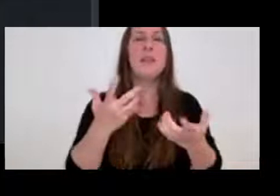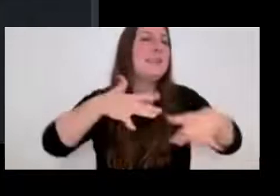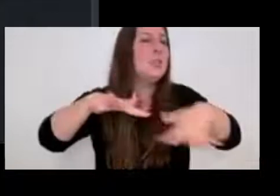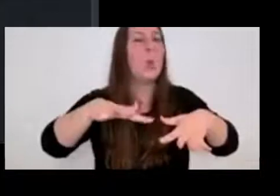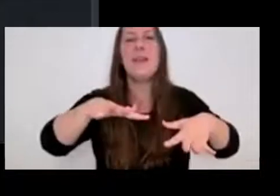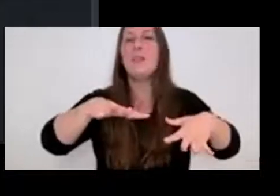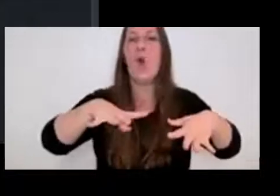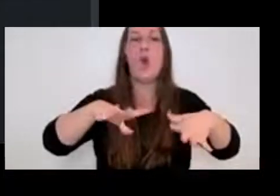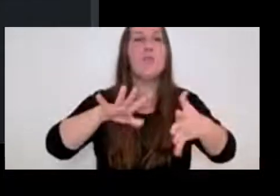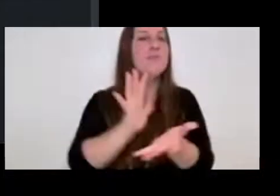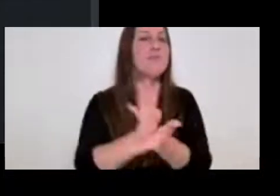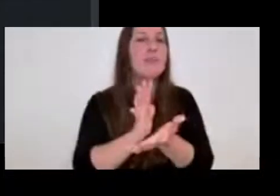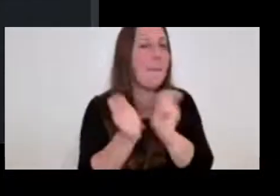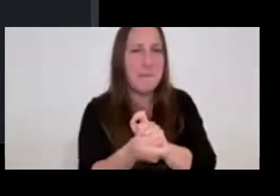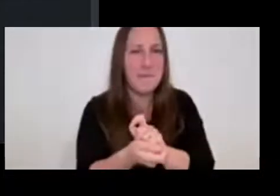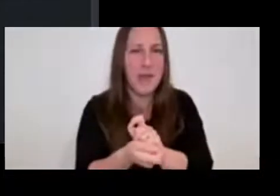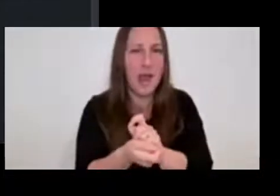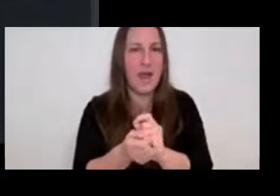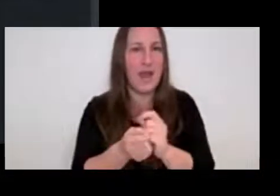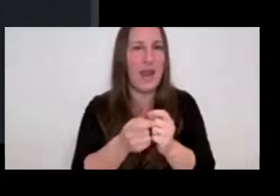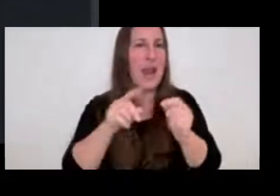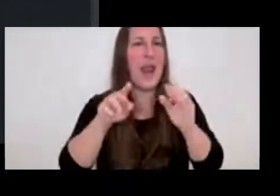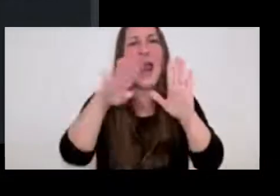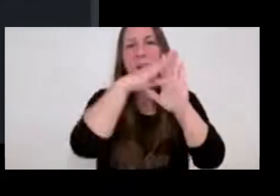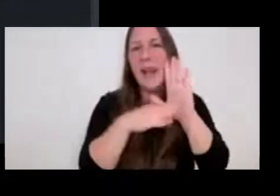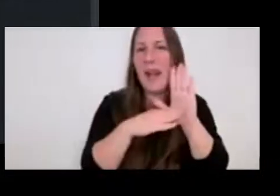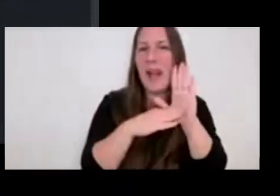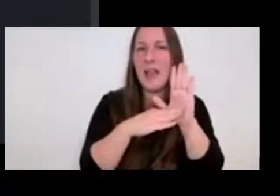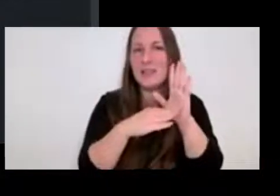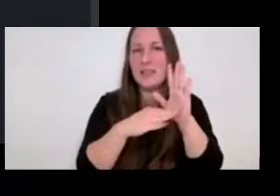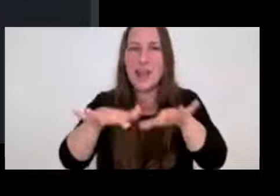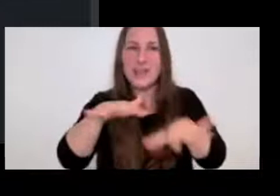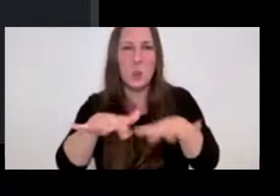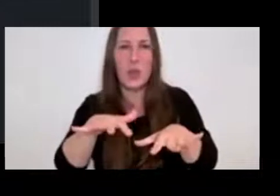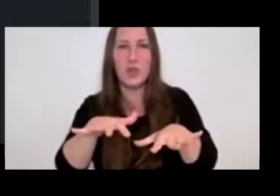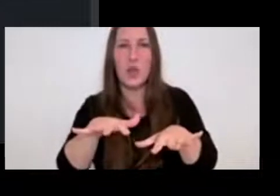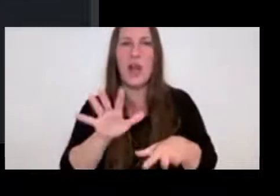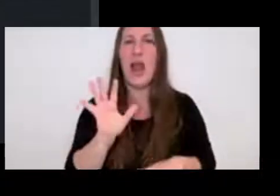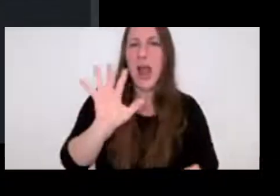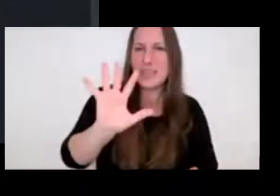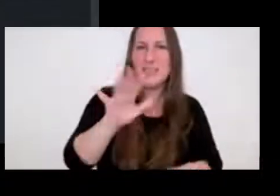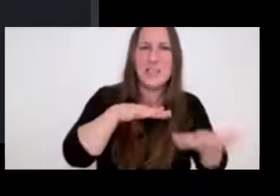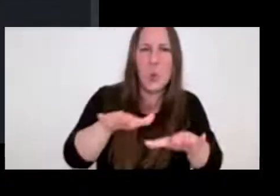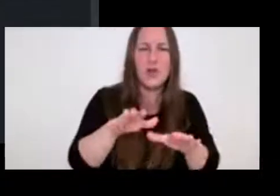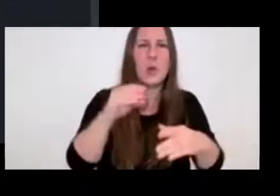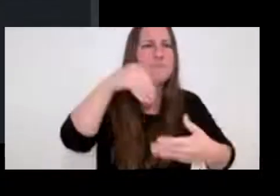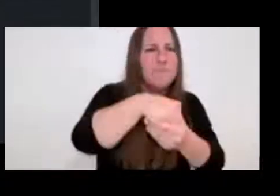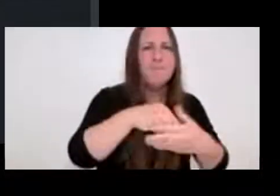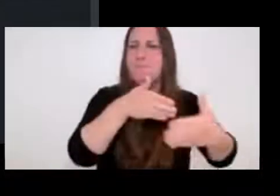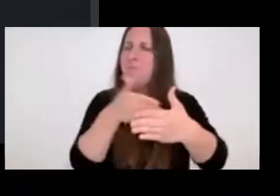la forma del campo de juego. Es imposible jugar así, digamos, desde todos lados, ¿no? Desde todos